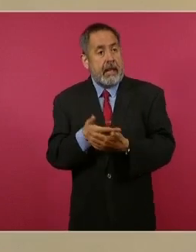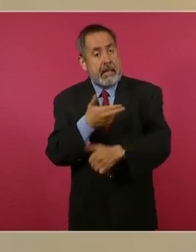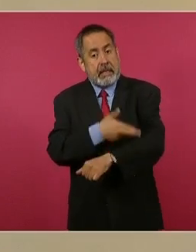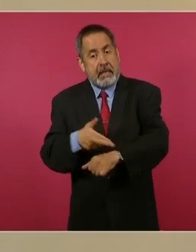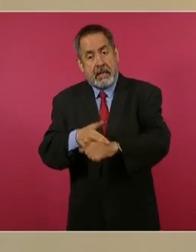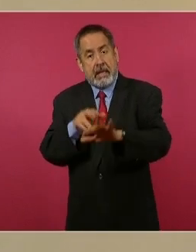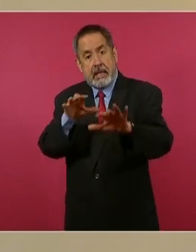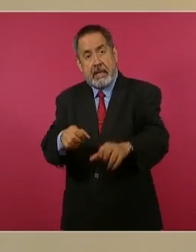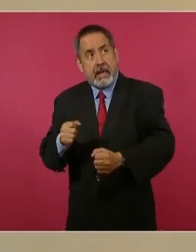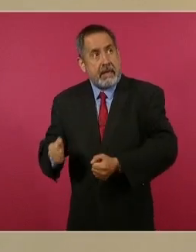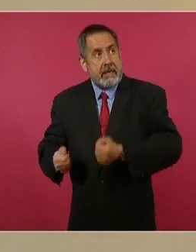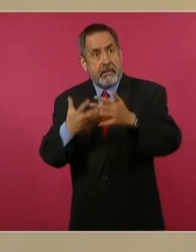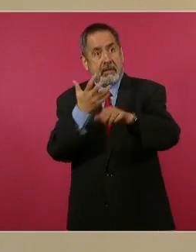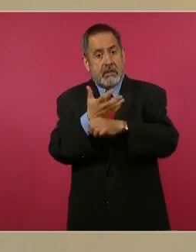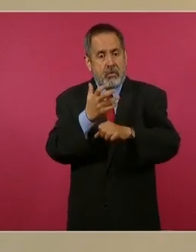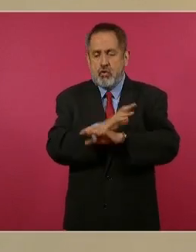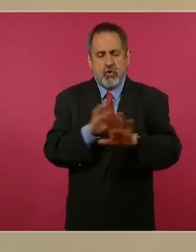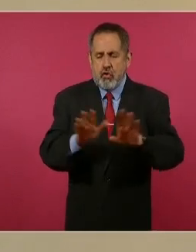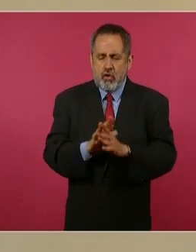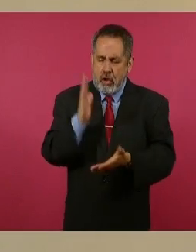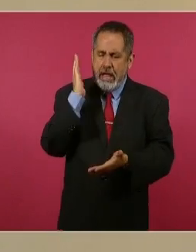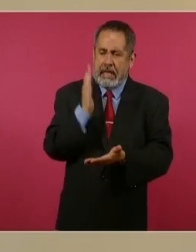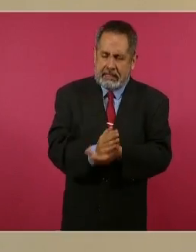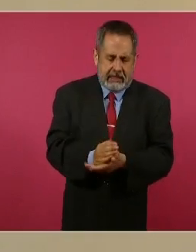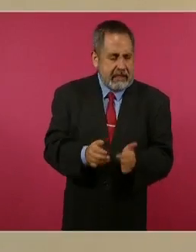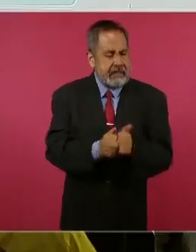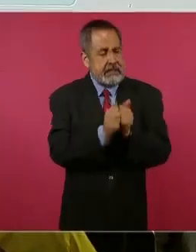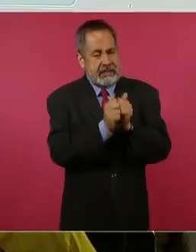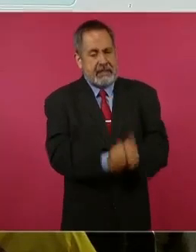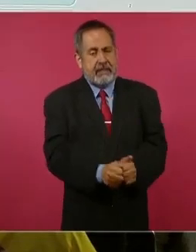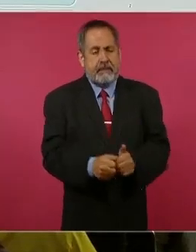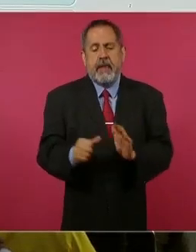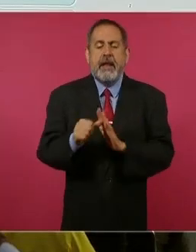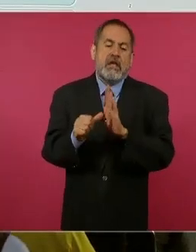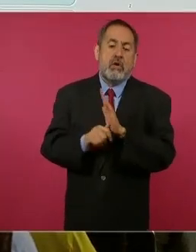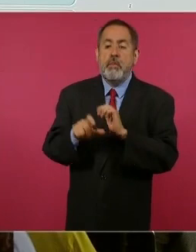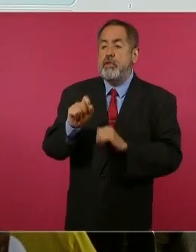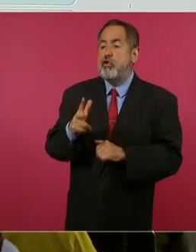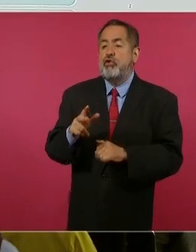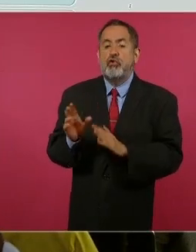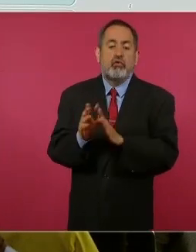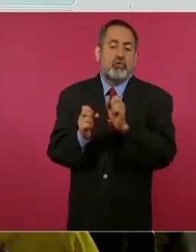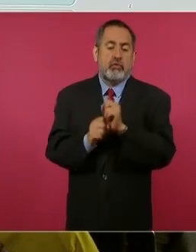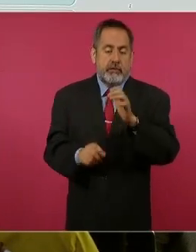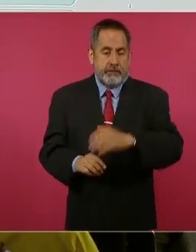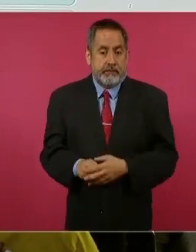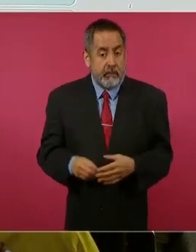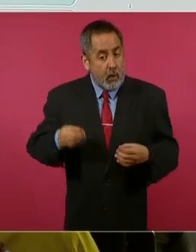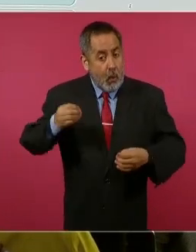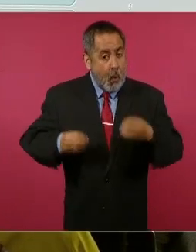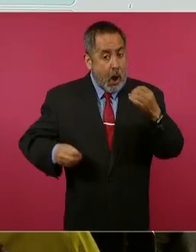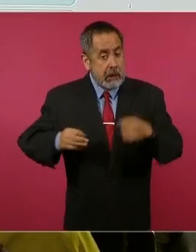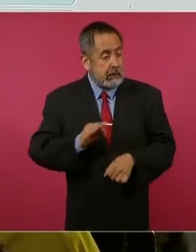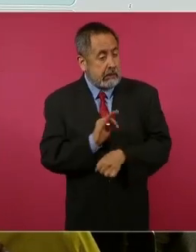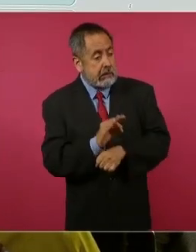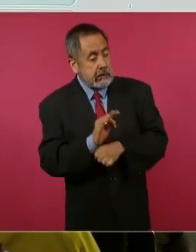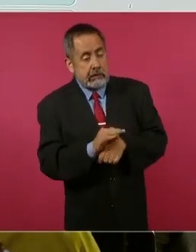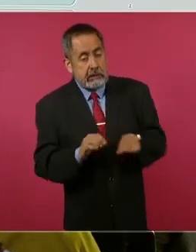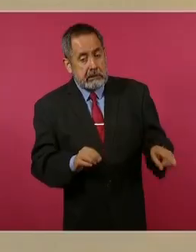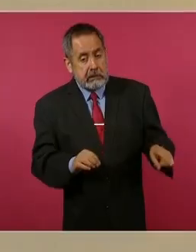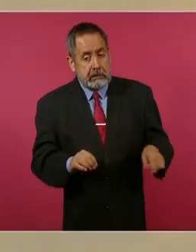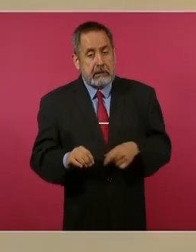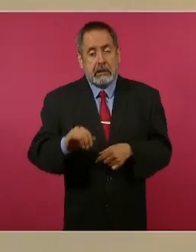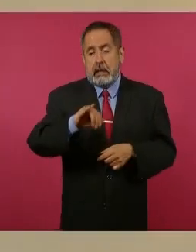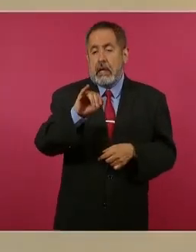gobierno de los Estados Unidos y cese todo acto prohibido por el artículo 22 constitucional. El juez García